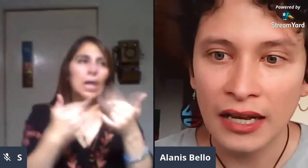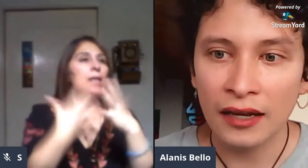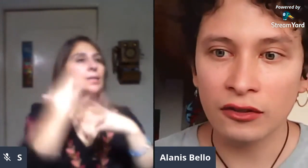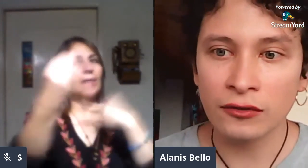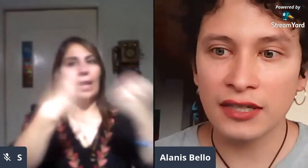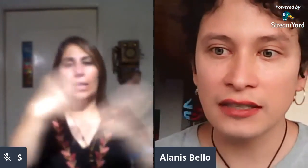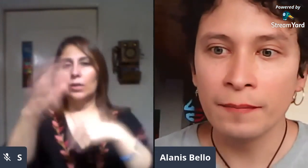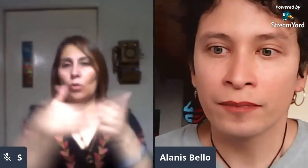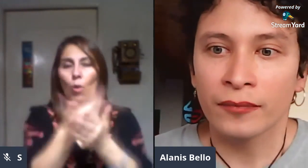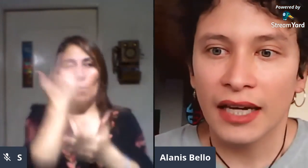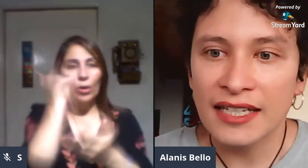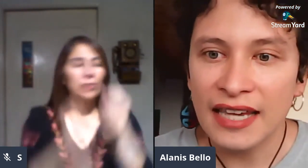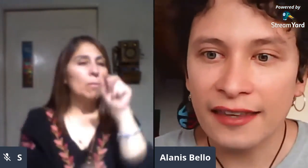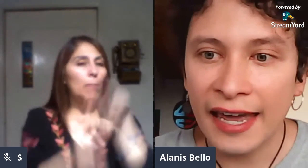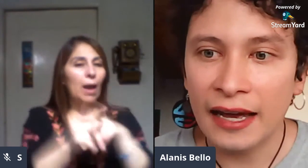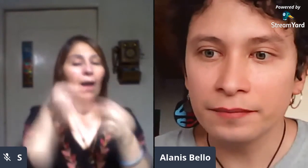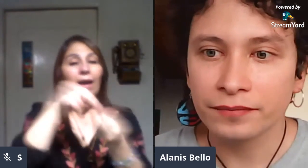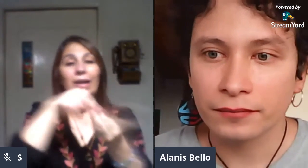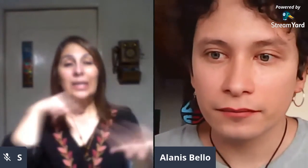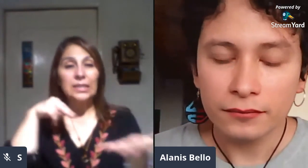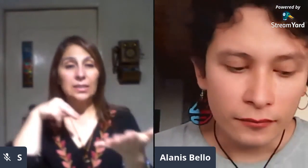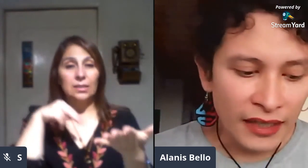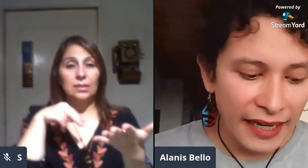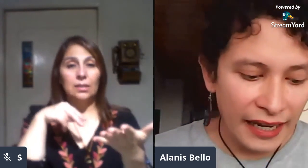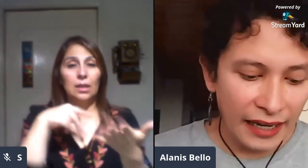salud. Entonces, esa idea